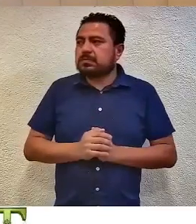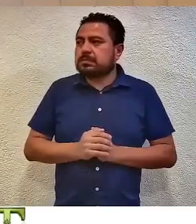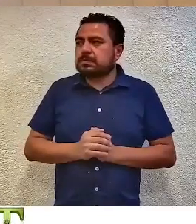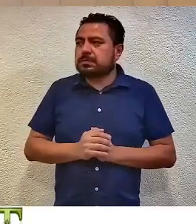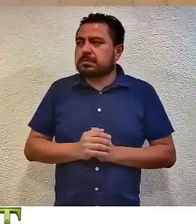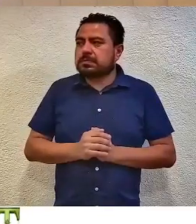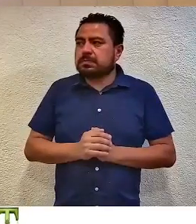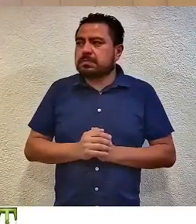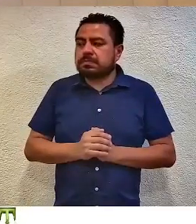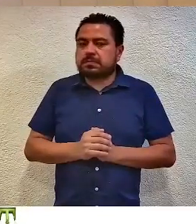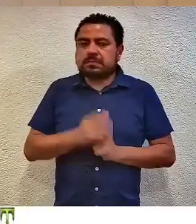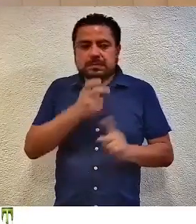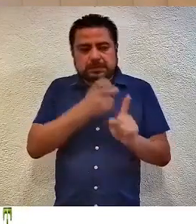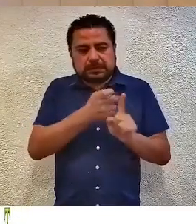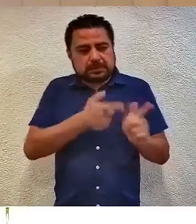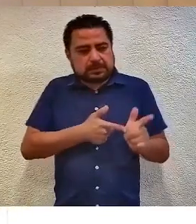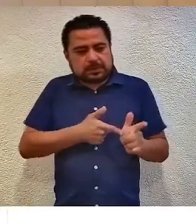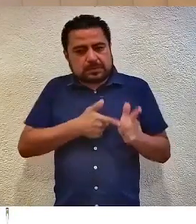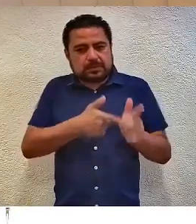esto continuará.